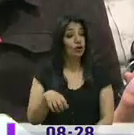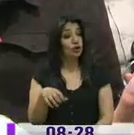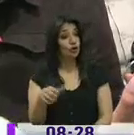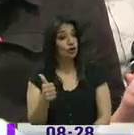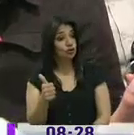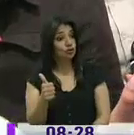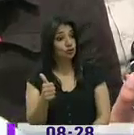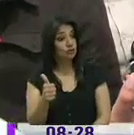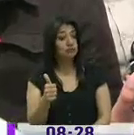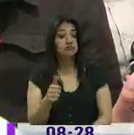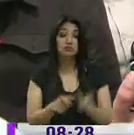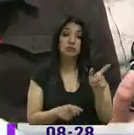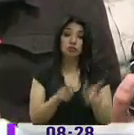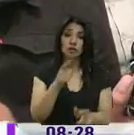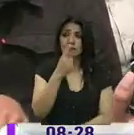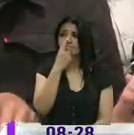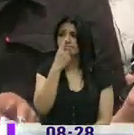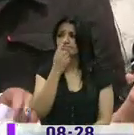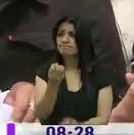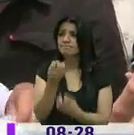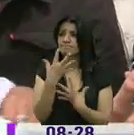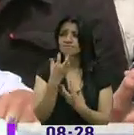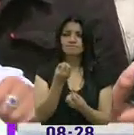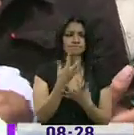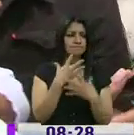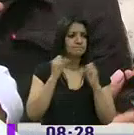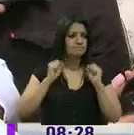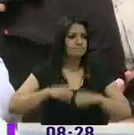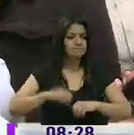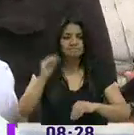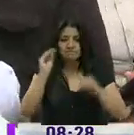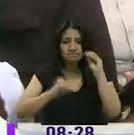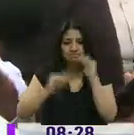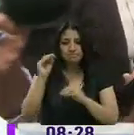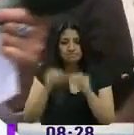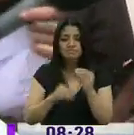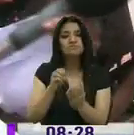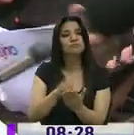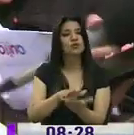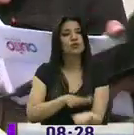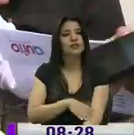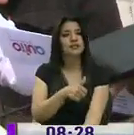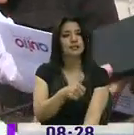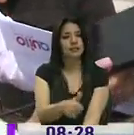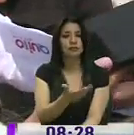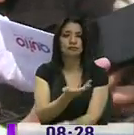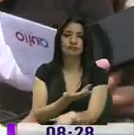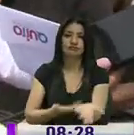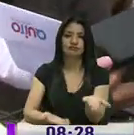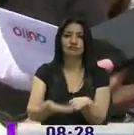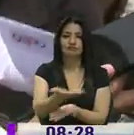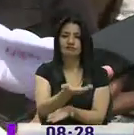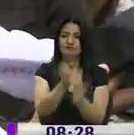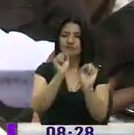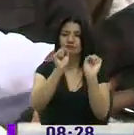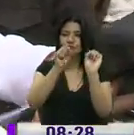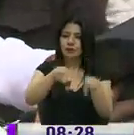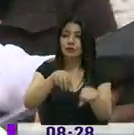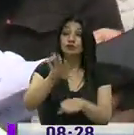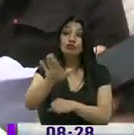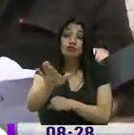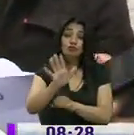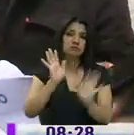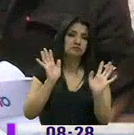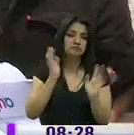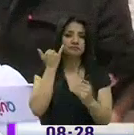nuevos grupos puedan tener un poco más de información y puedan también compartir entre ellos las impresiones que están